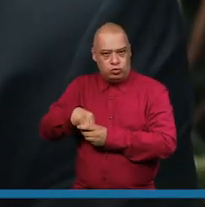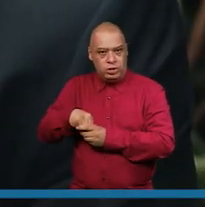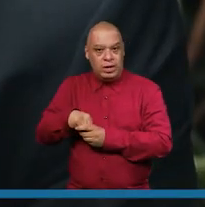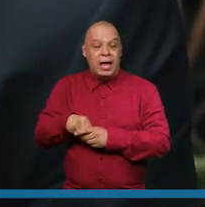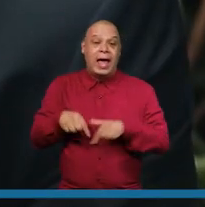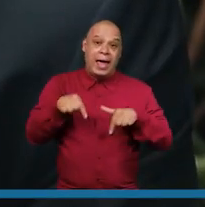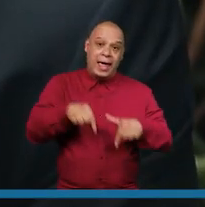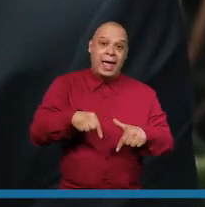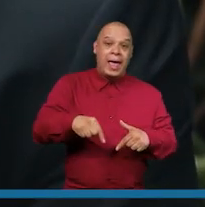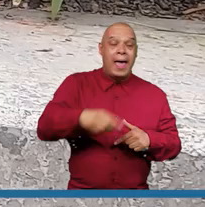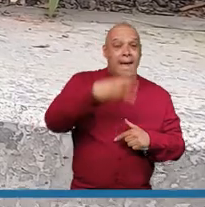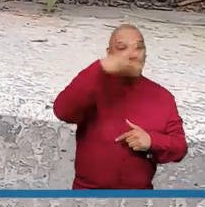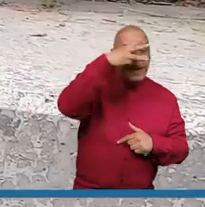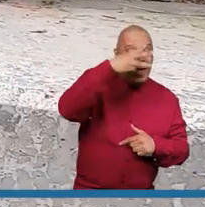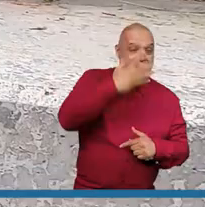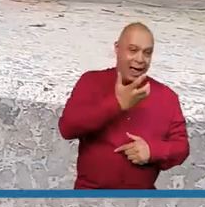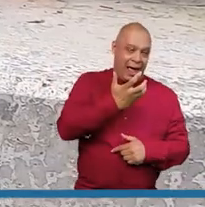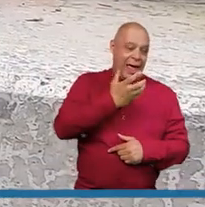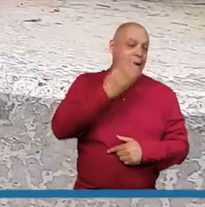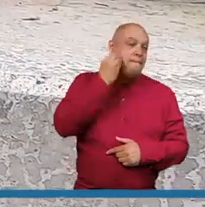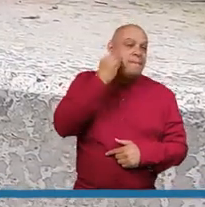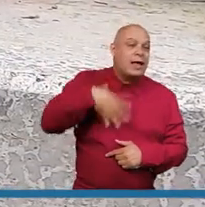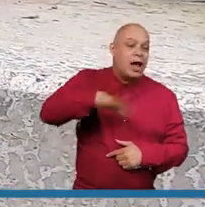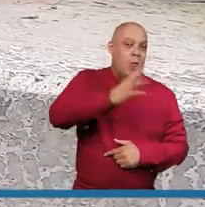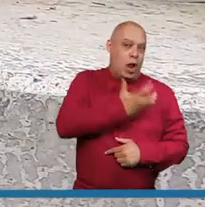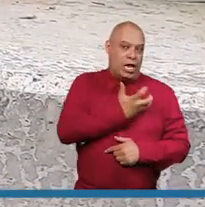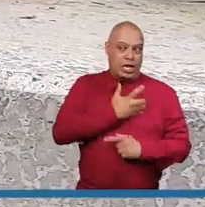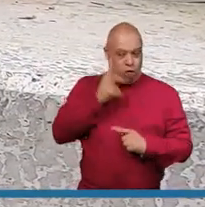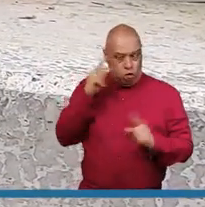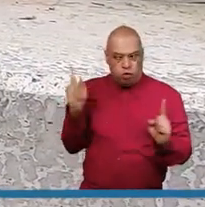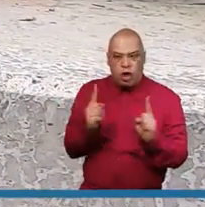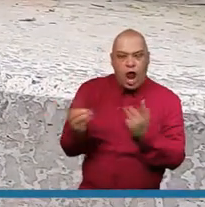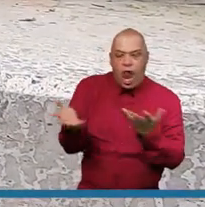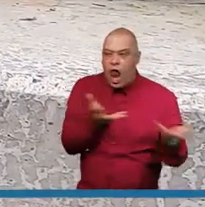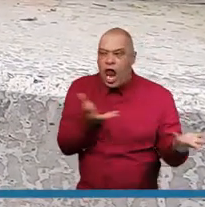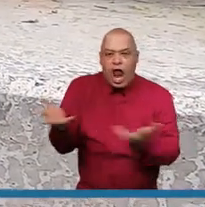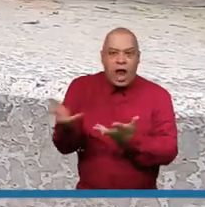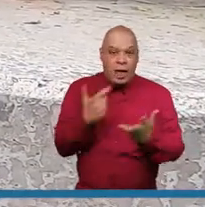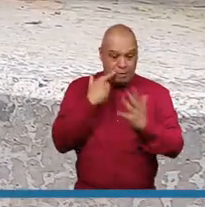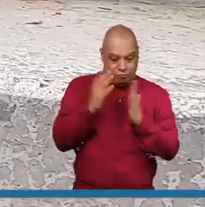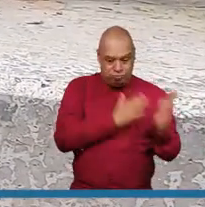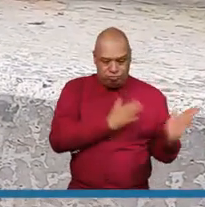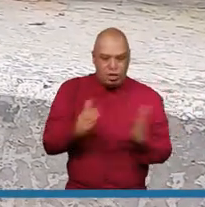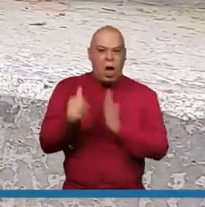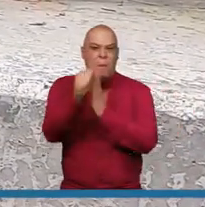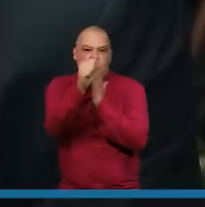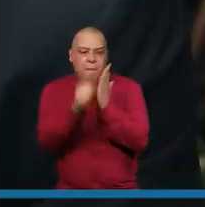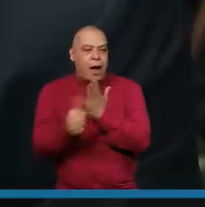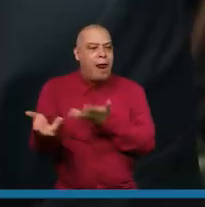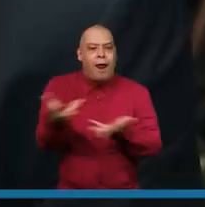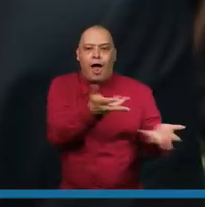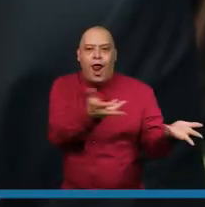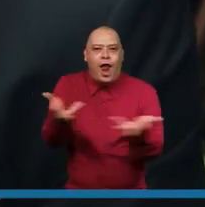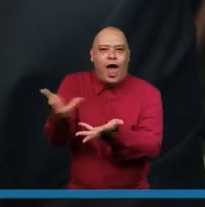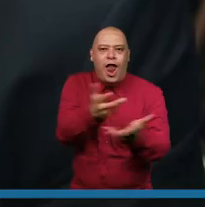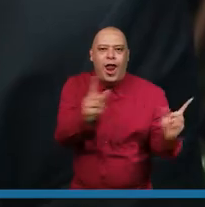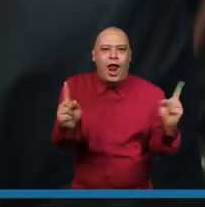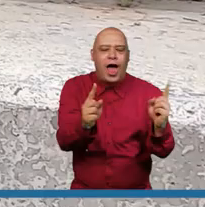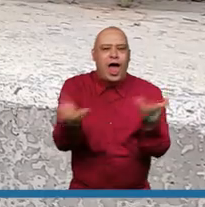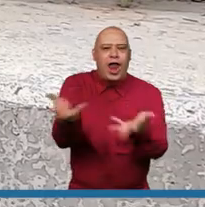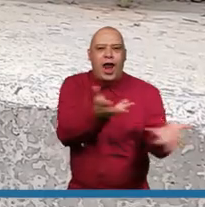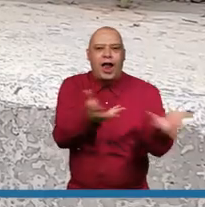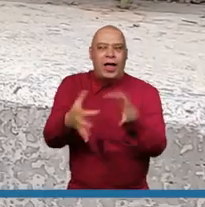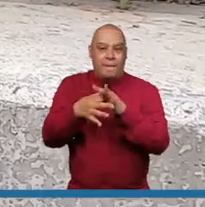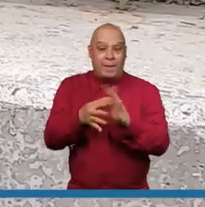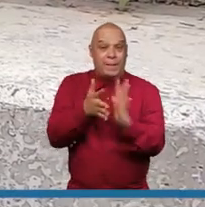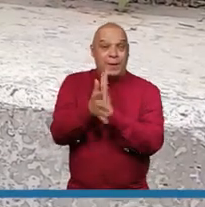del municipio de Envigado, presentando todo su plan de gestión, toda su sus programas de impacto municipal